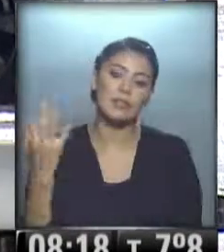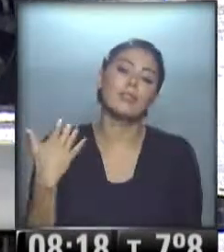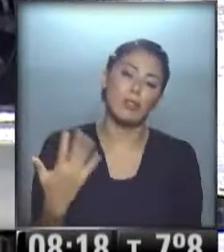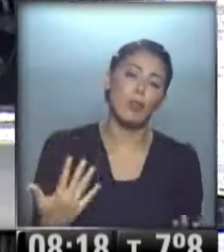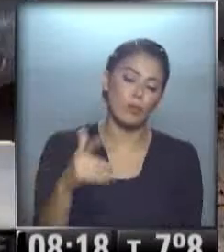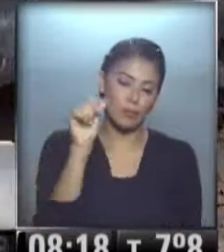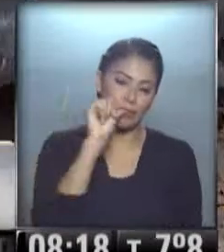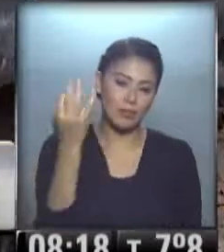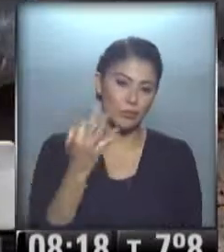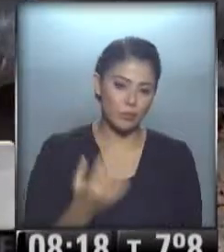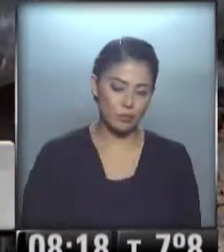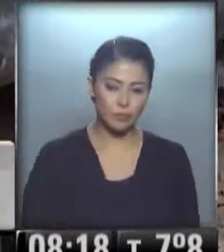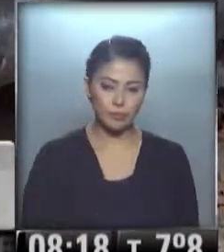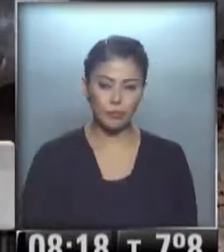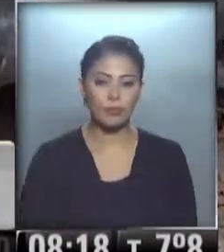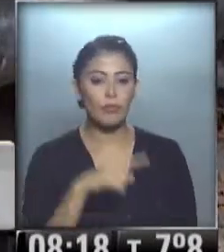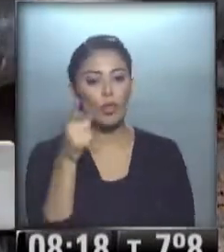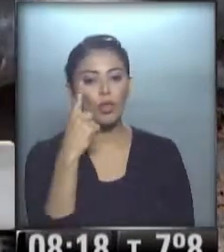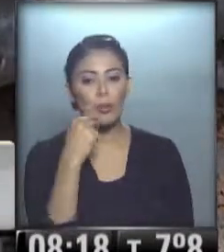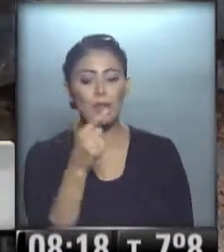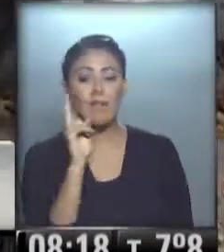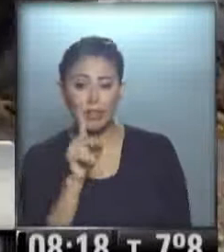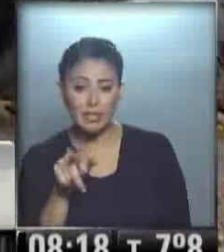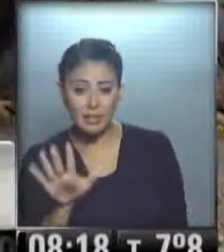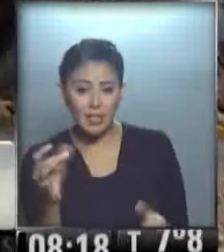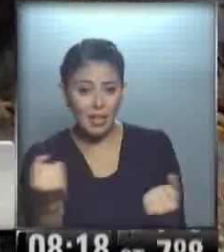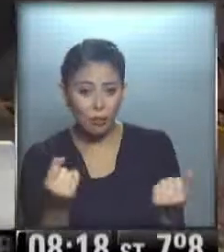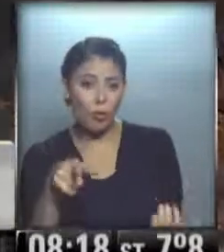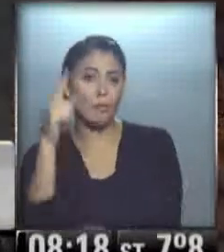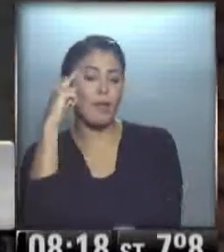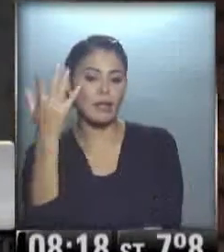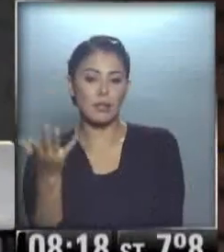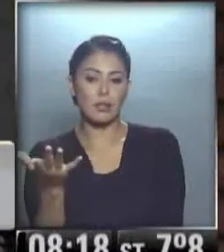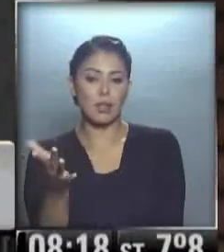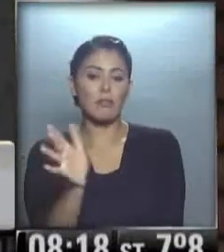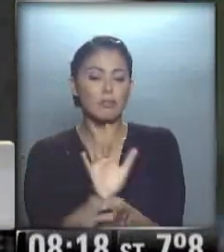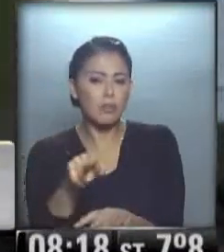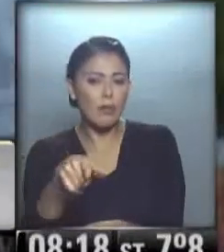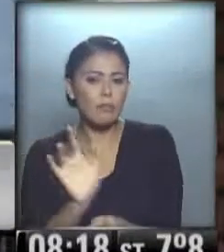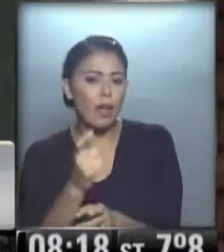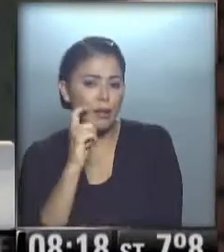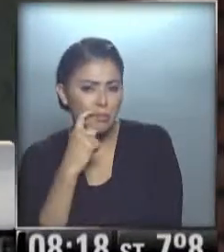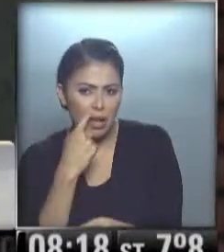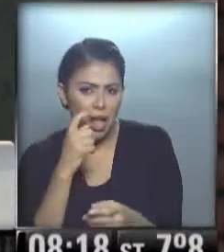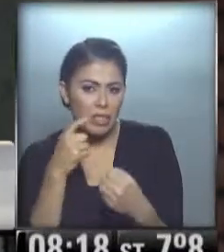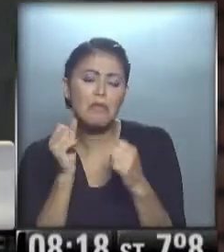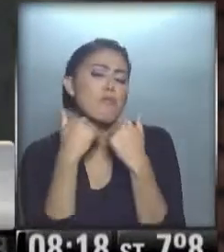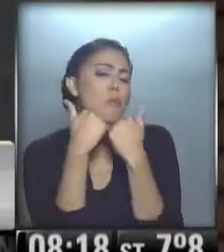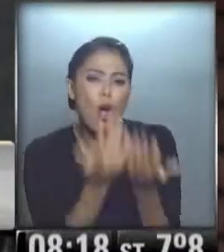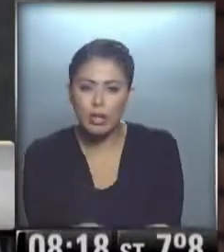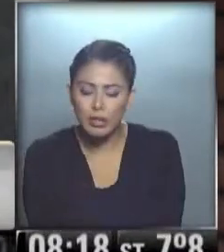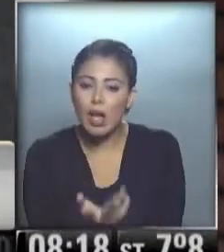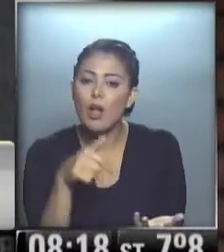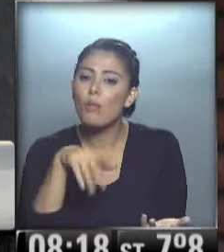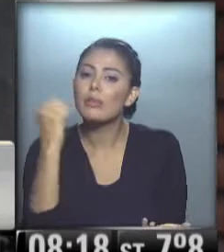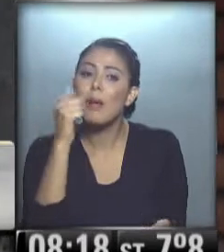alcoholizado. Ver el vehículo así, ¿se imagina? Bueno, es un pedazo de lata, no importa. El tema es